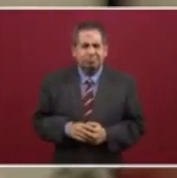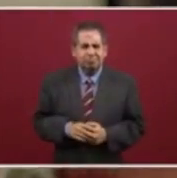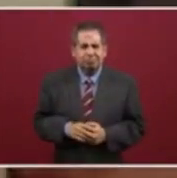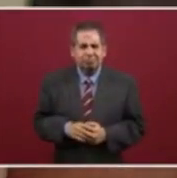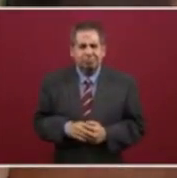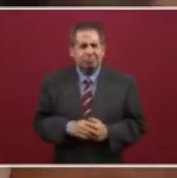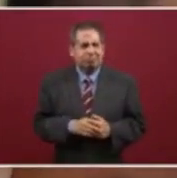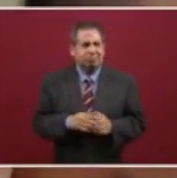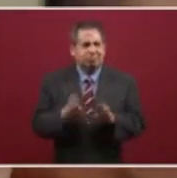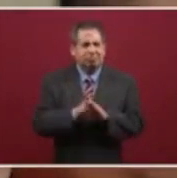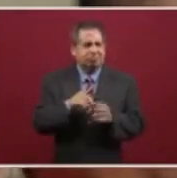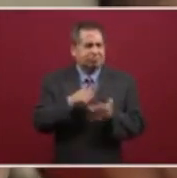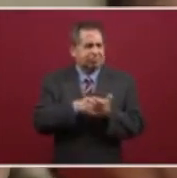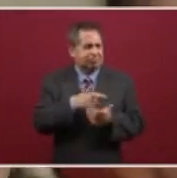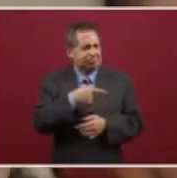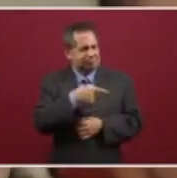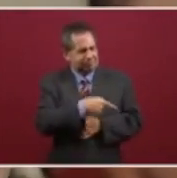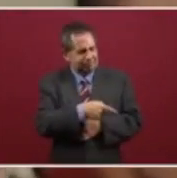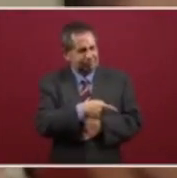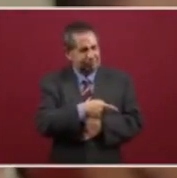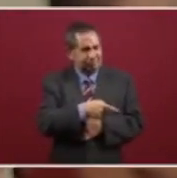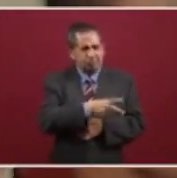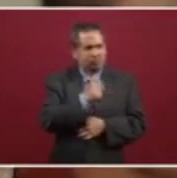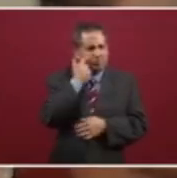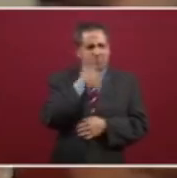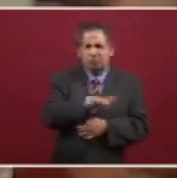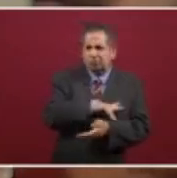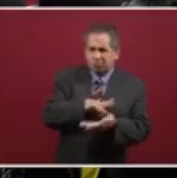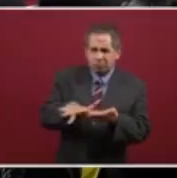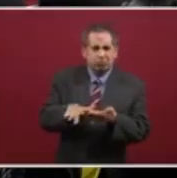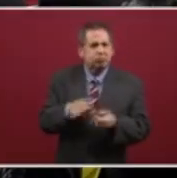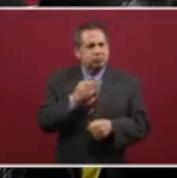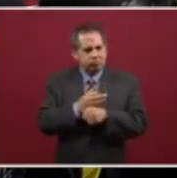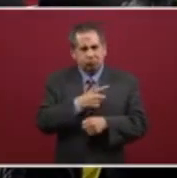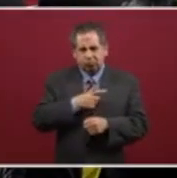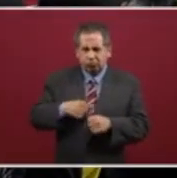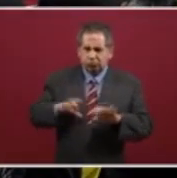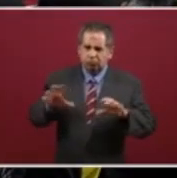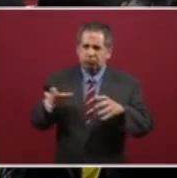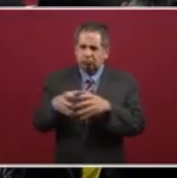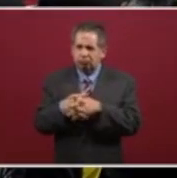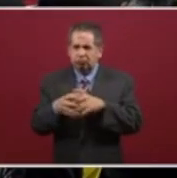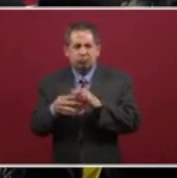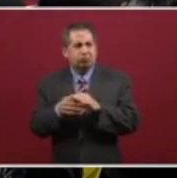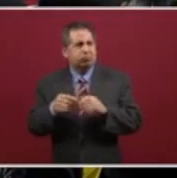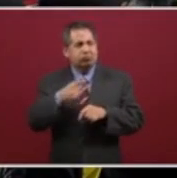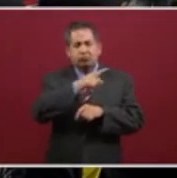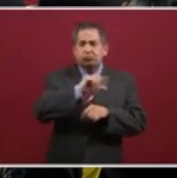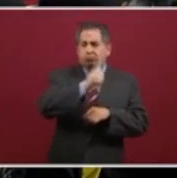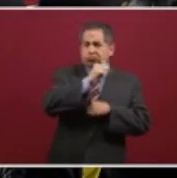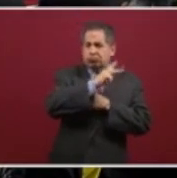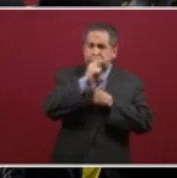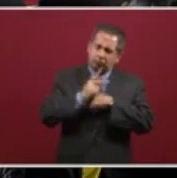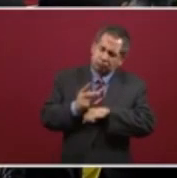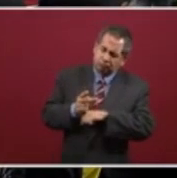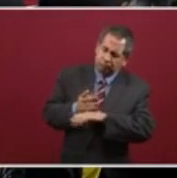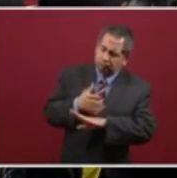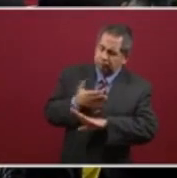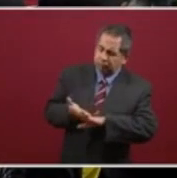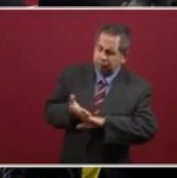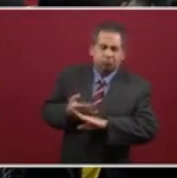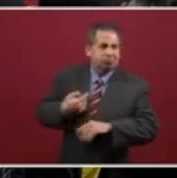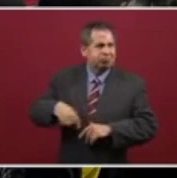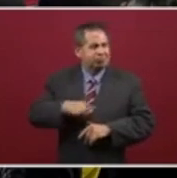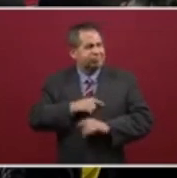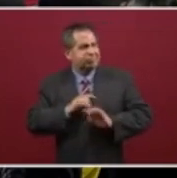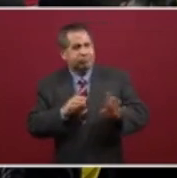golpear de una manera y no cerrar filas, pues, en este momento frente a una amenaza externa? ¿Quién cree